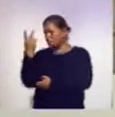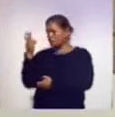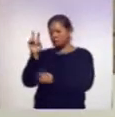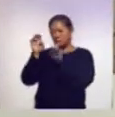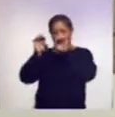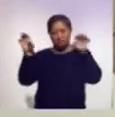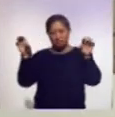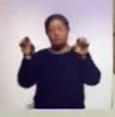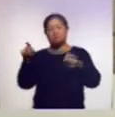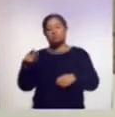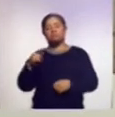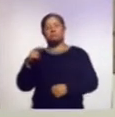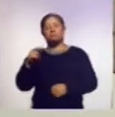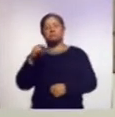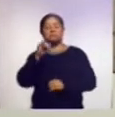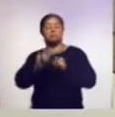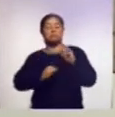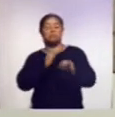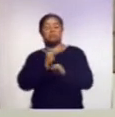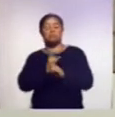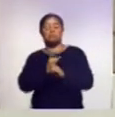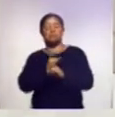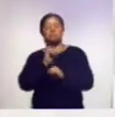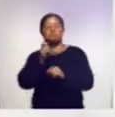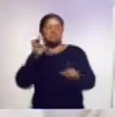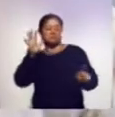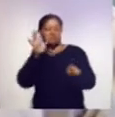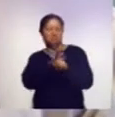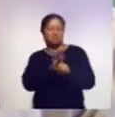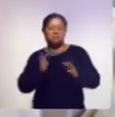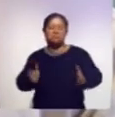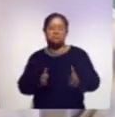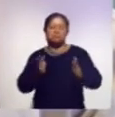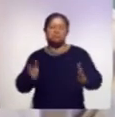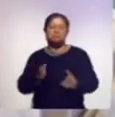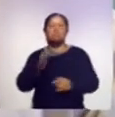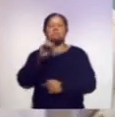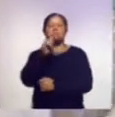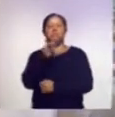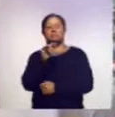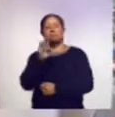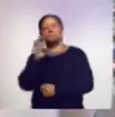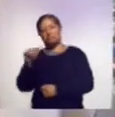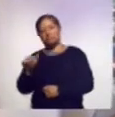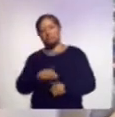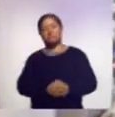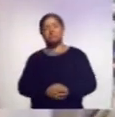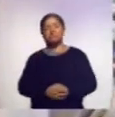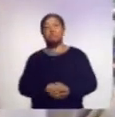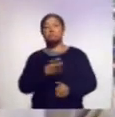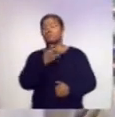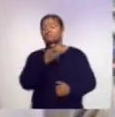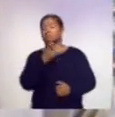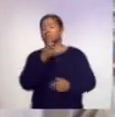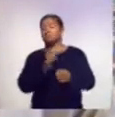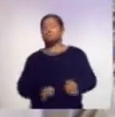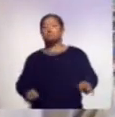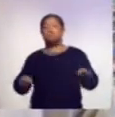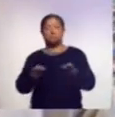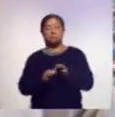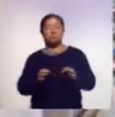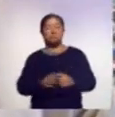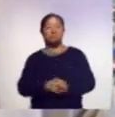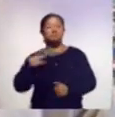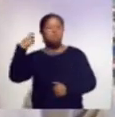Imperio equivale al avance en la conquista activa. Un elemento muy importante que el rey